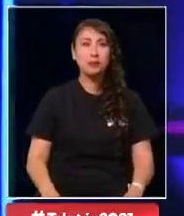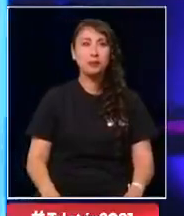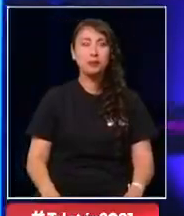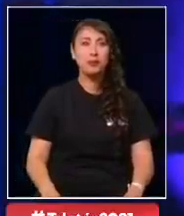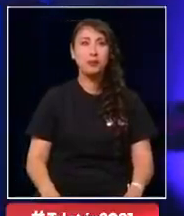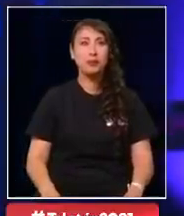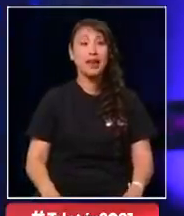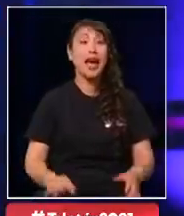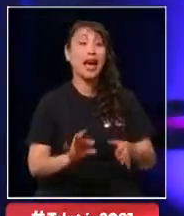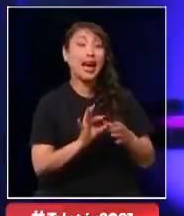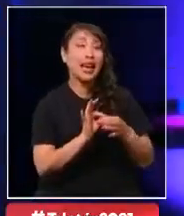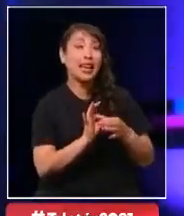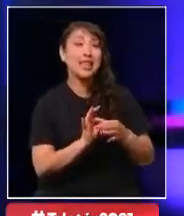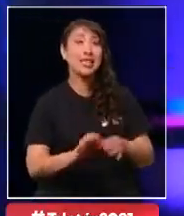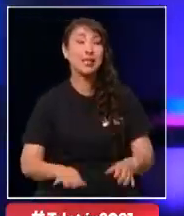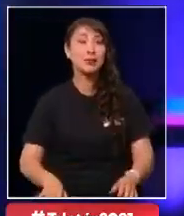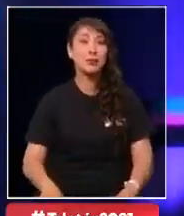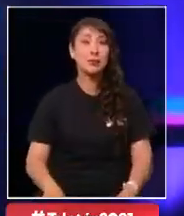This is for you, man.